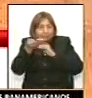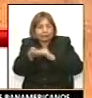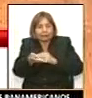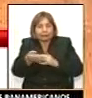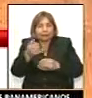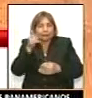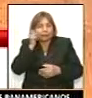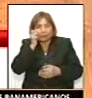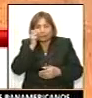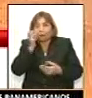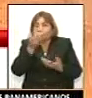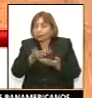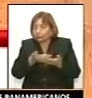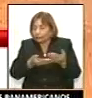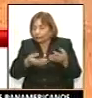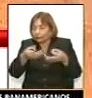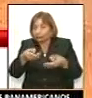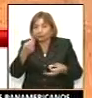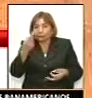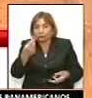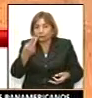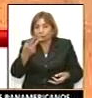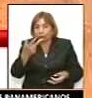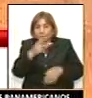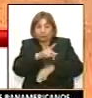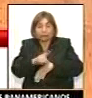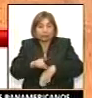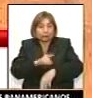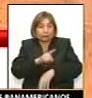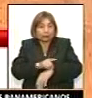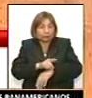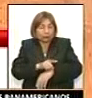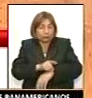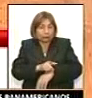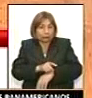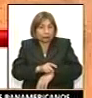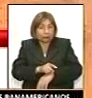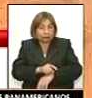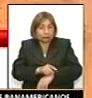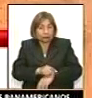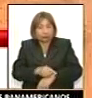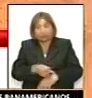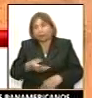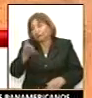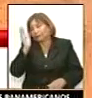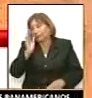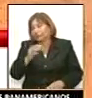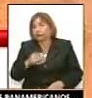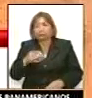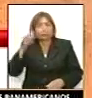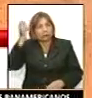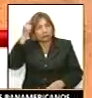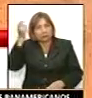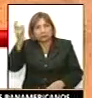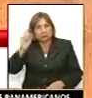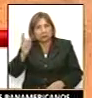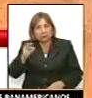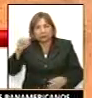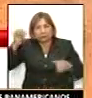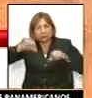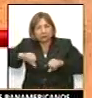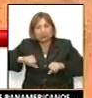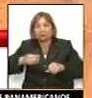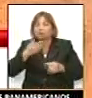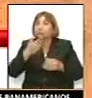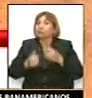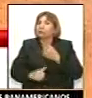la República por dos o tres horas, y ya pues le estamos diciendo que es un inútil, ineficiente, le ponemos